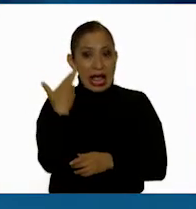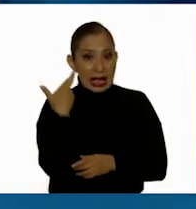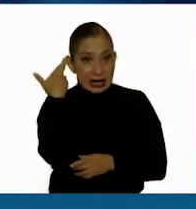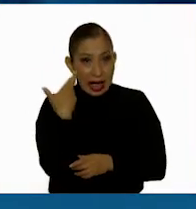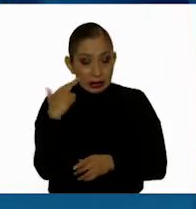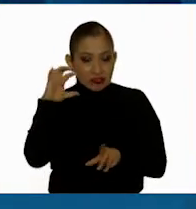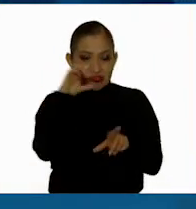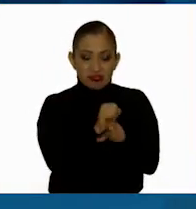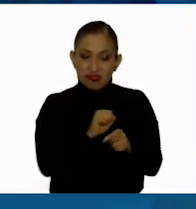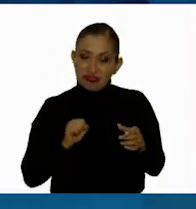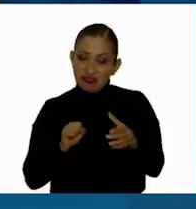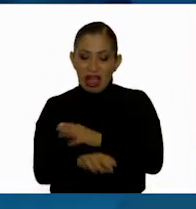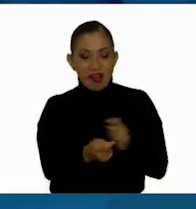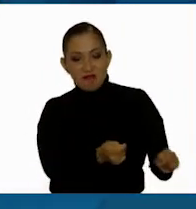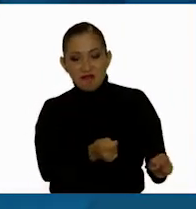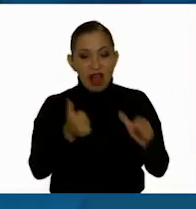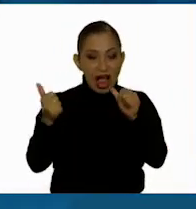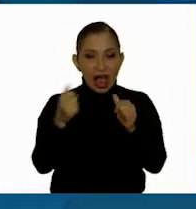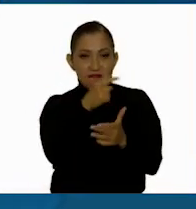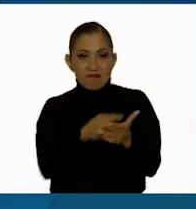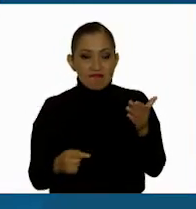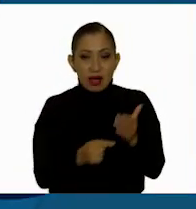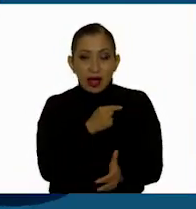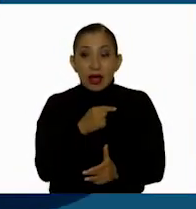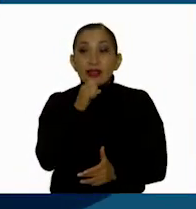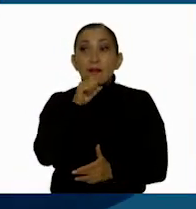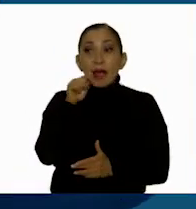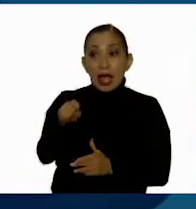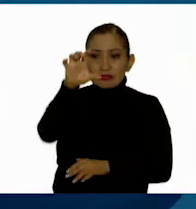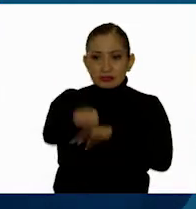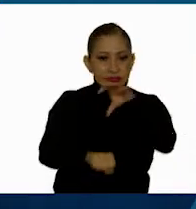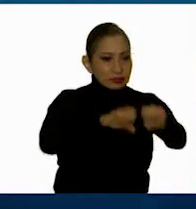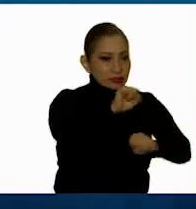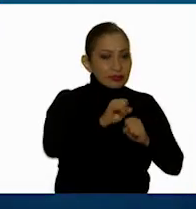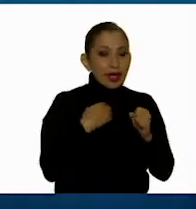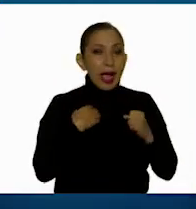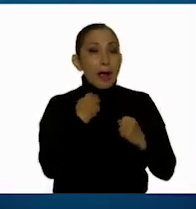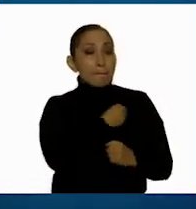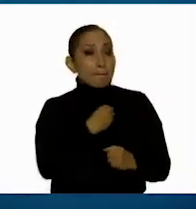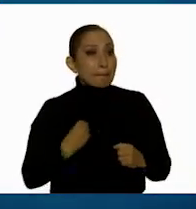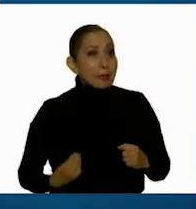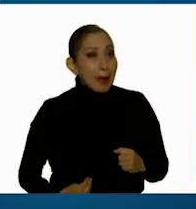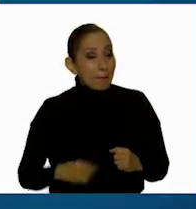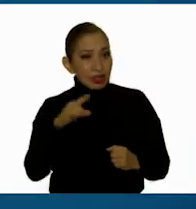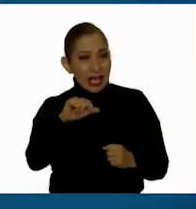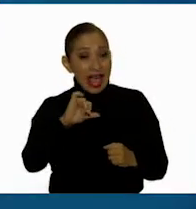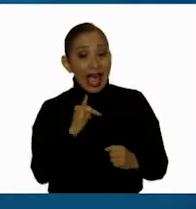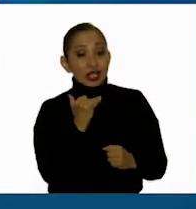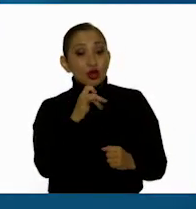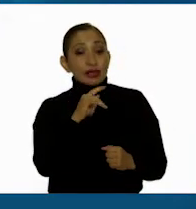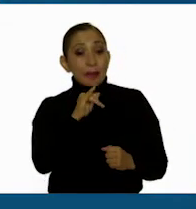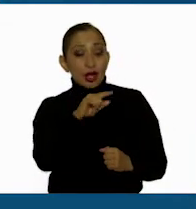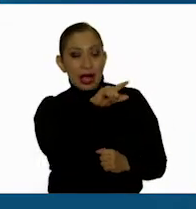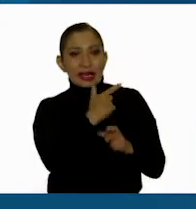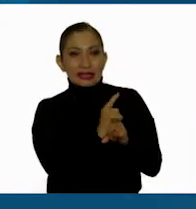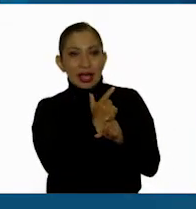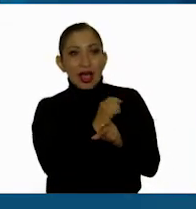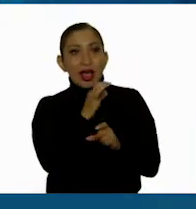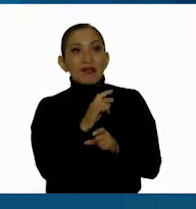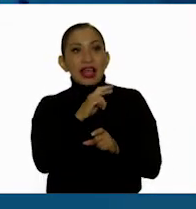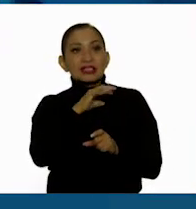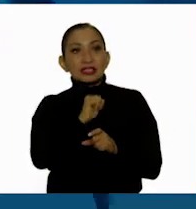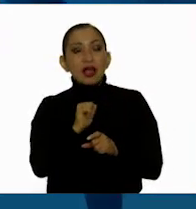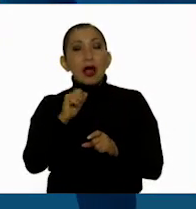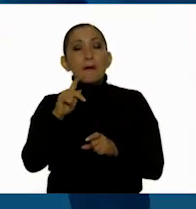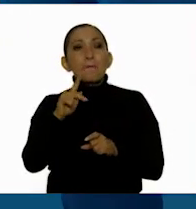hecho prisionero y destituido. Se detiene también a los principales miembros del ayuntamiento y uno de ellos, el licenciado Francisco